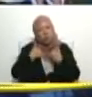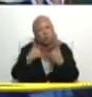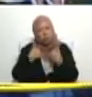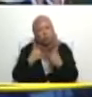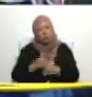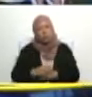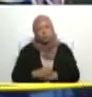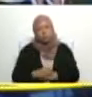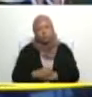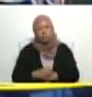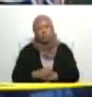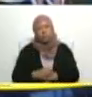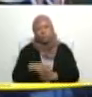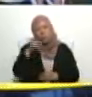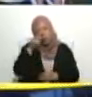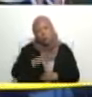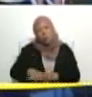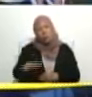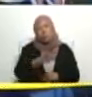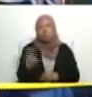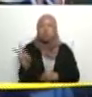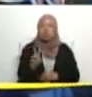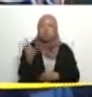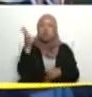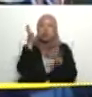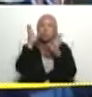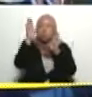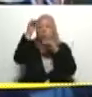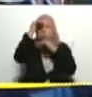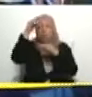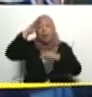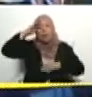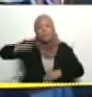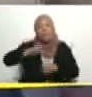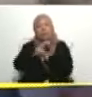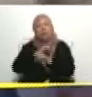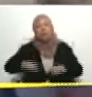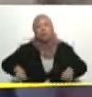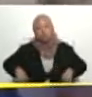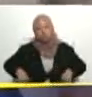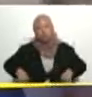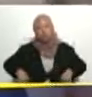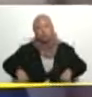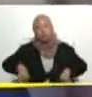Así que bueno, el pueblo de Venezuela ha escuchado la voz de la Fuerza Armada y